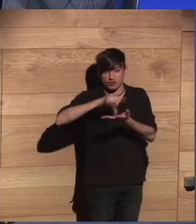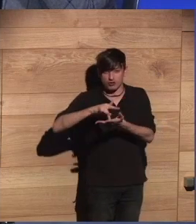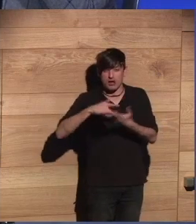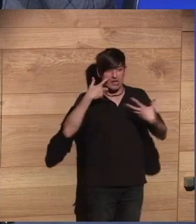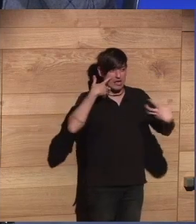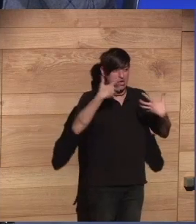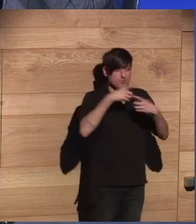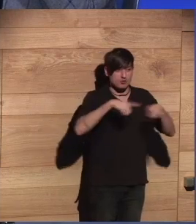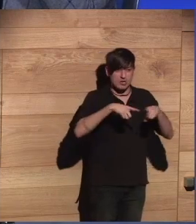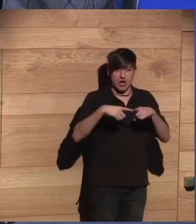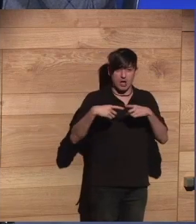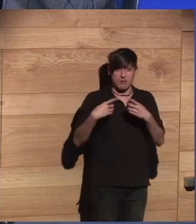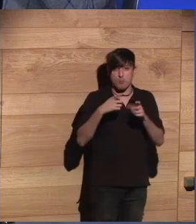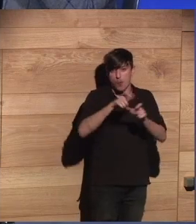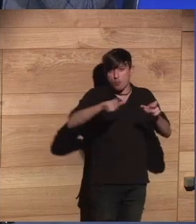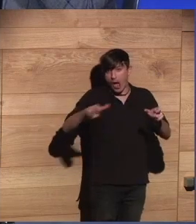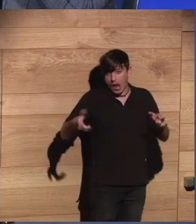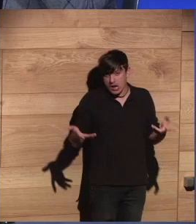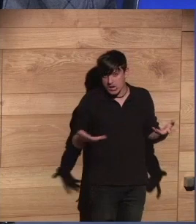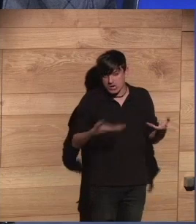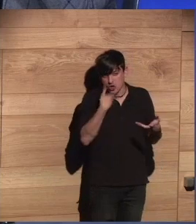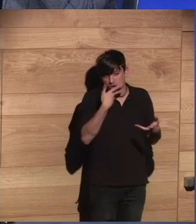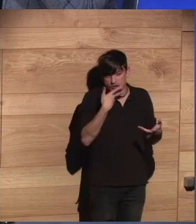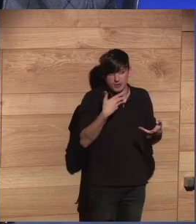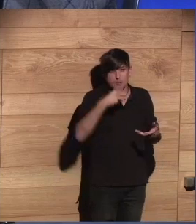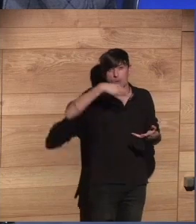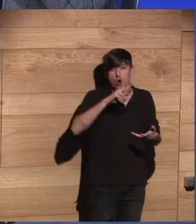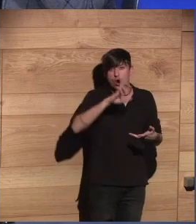grandes artistas de la música popular, pues como el propio